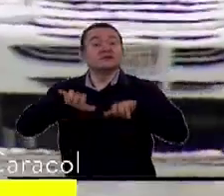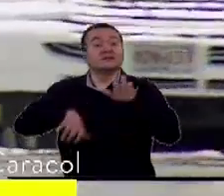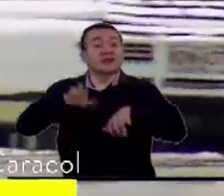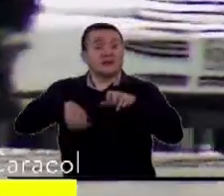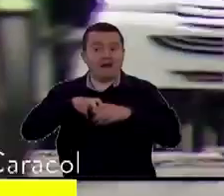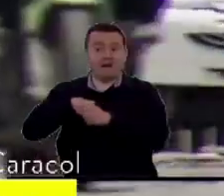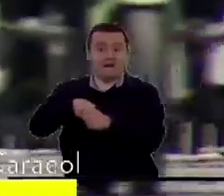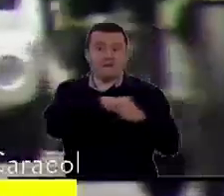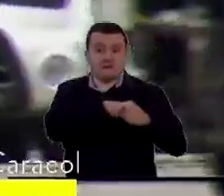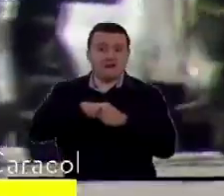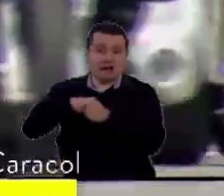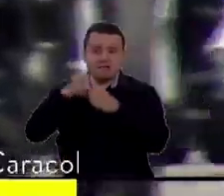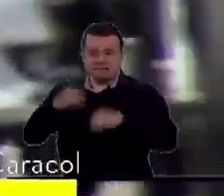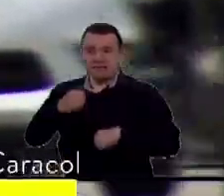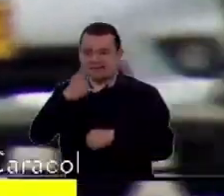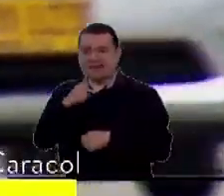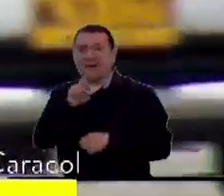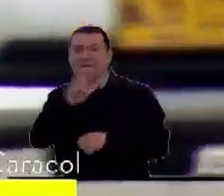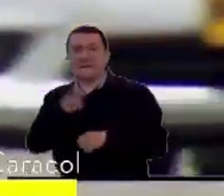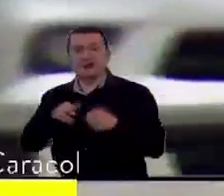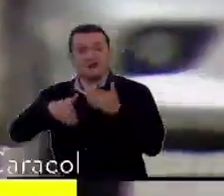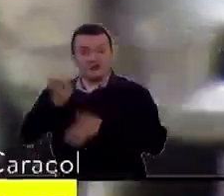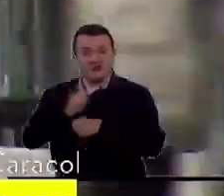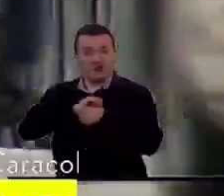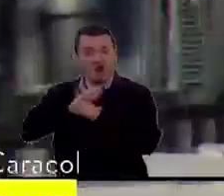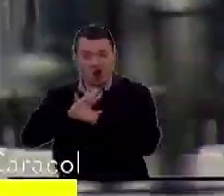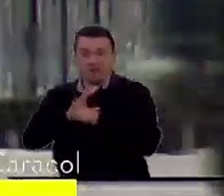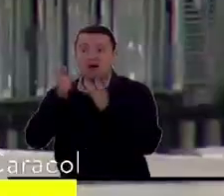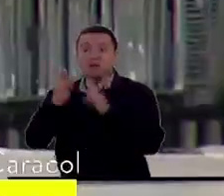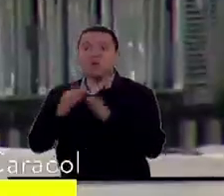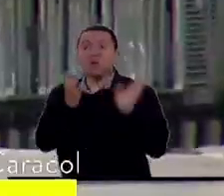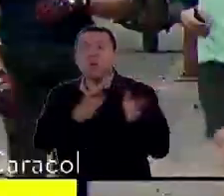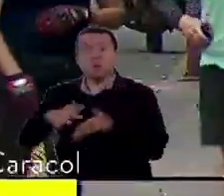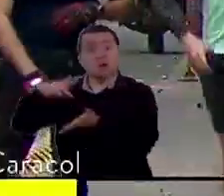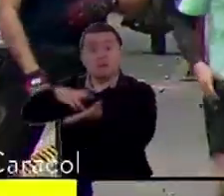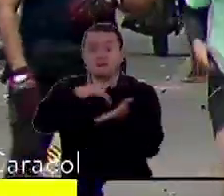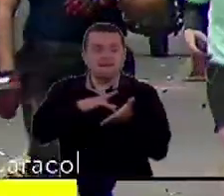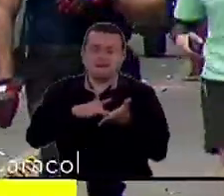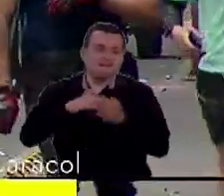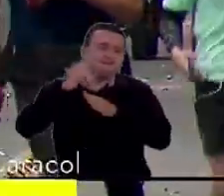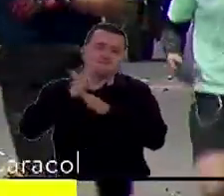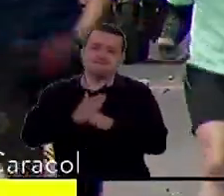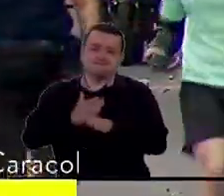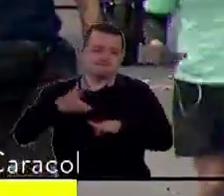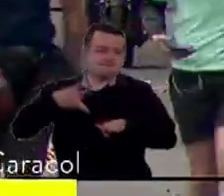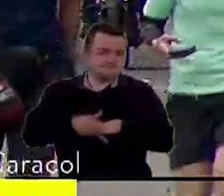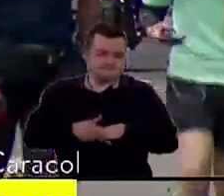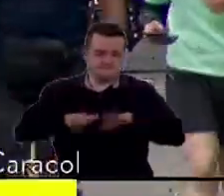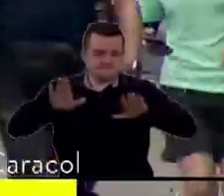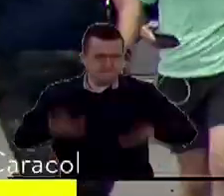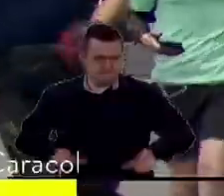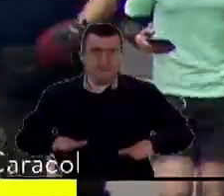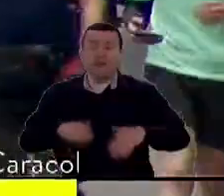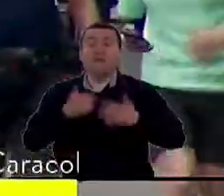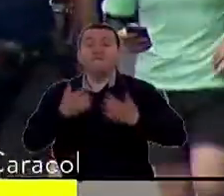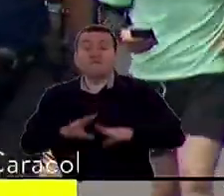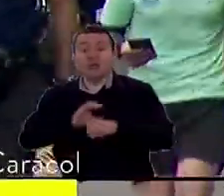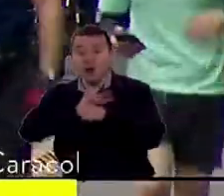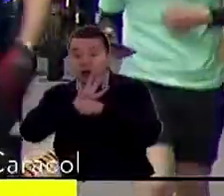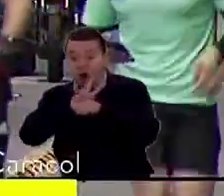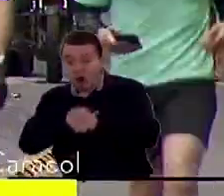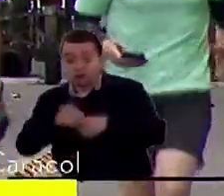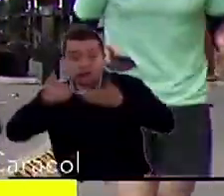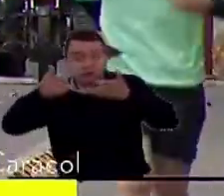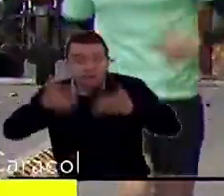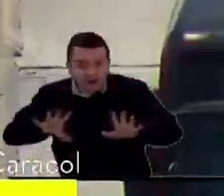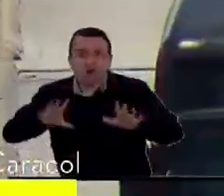la pandemia en marzo los cursos pedagógicos presenciales están suspendidos y se reactivarán cuando pueda ser la emergencia sanitaria por el